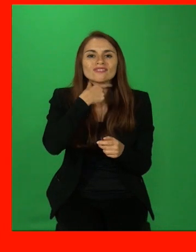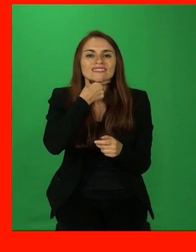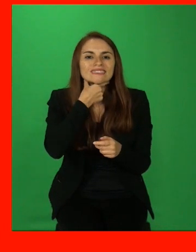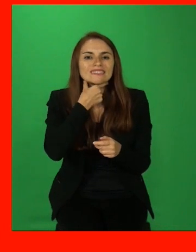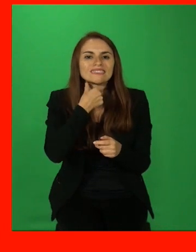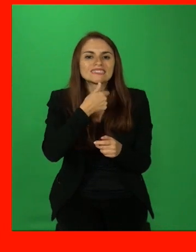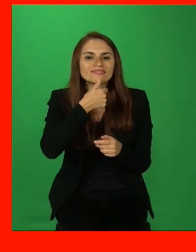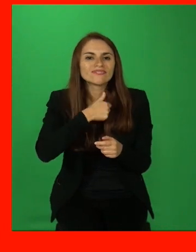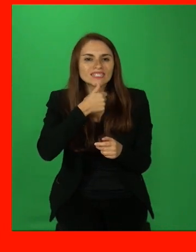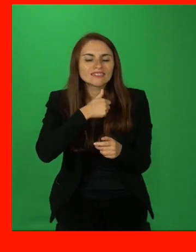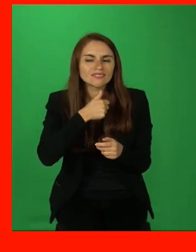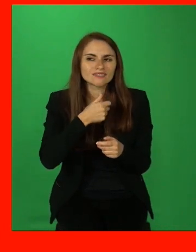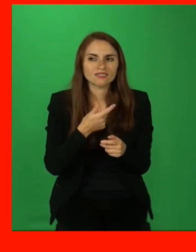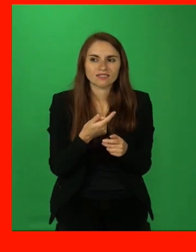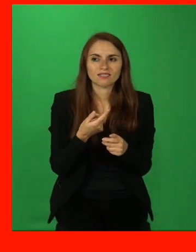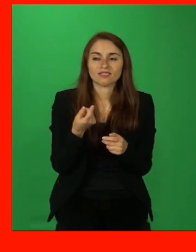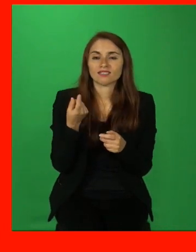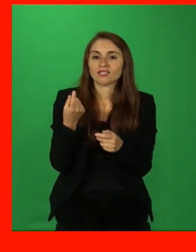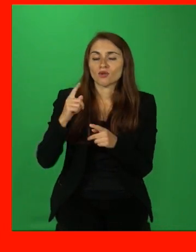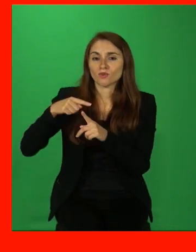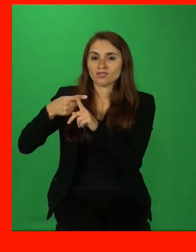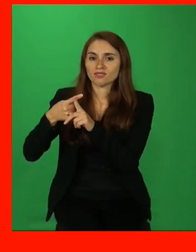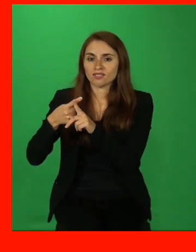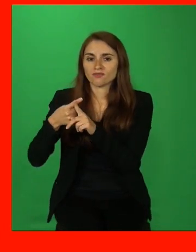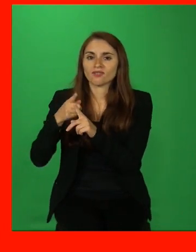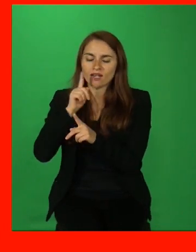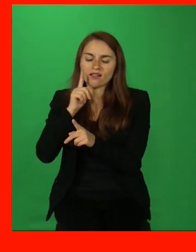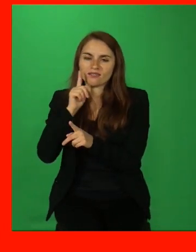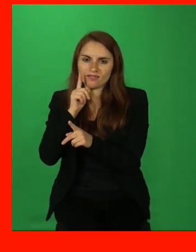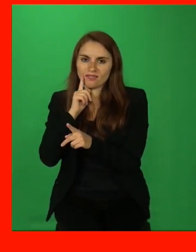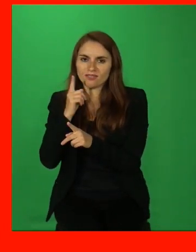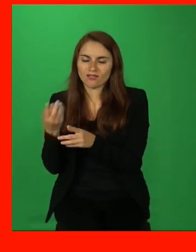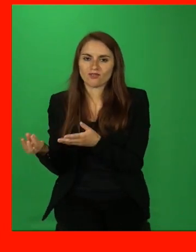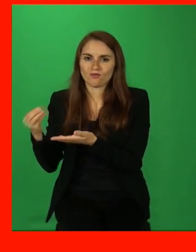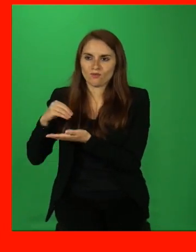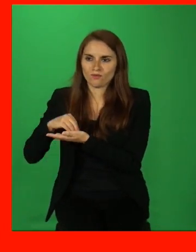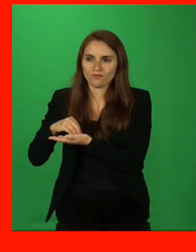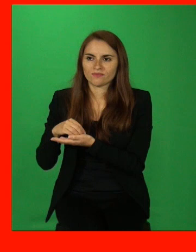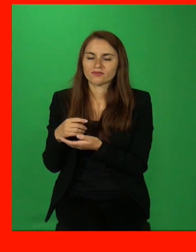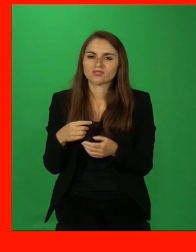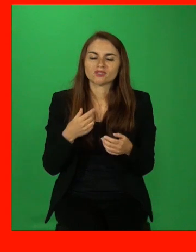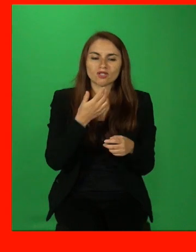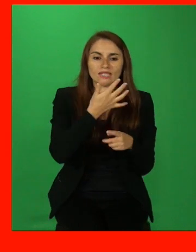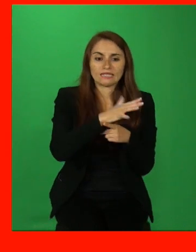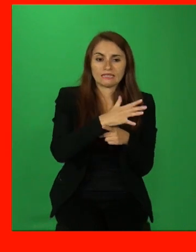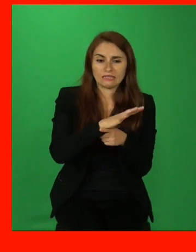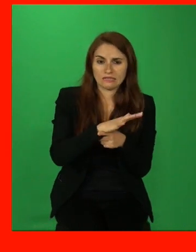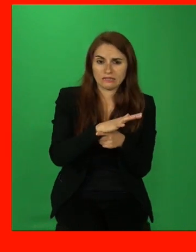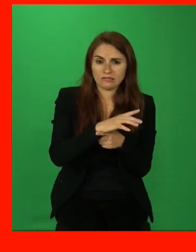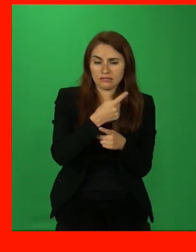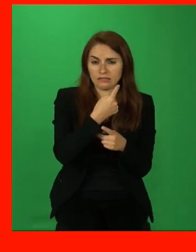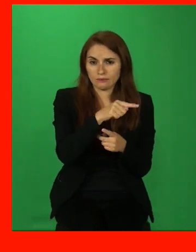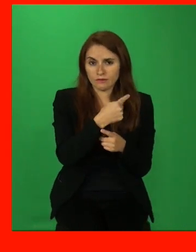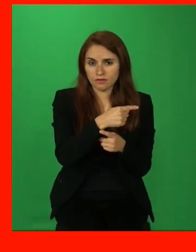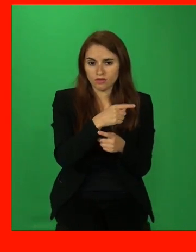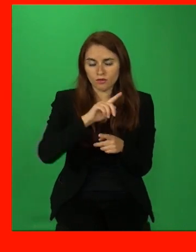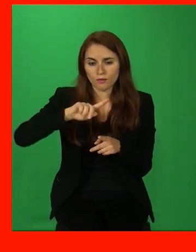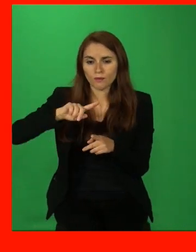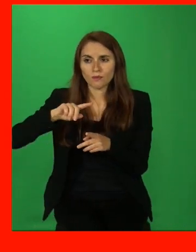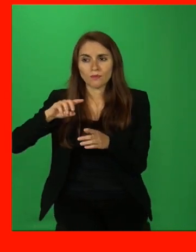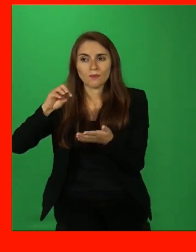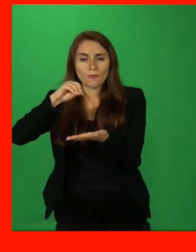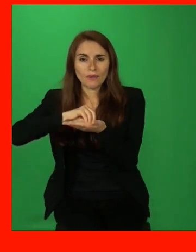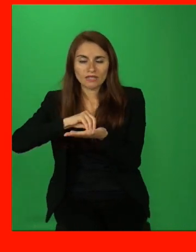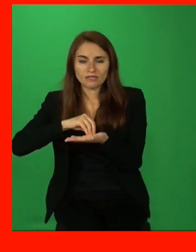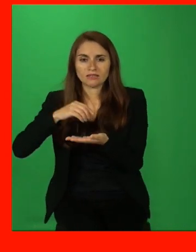significan saldo entonces si tú tienes 15 pesos de deuda y vas a sumar 18 pesos de